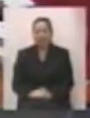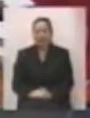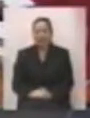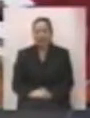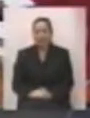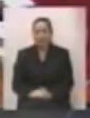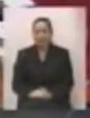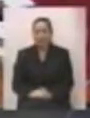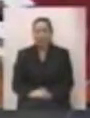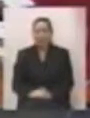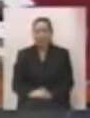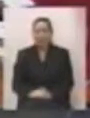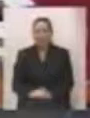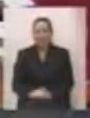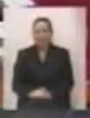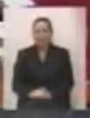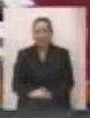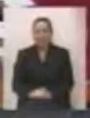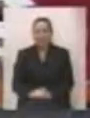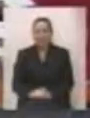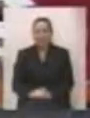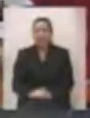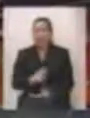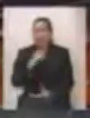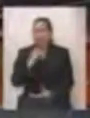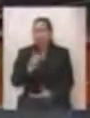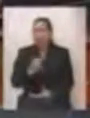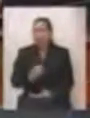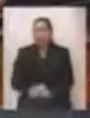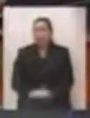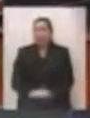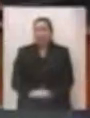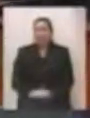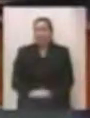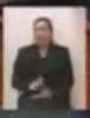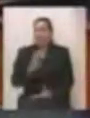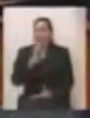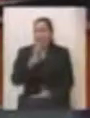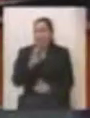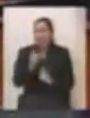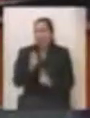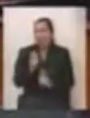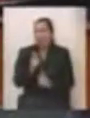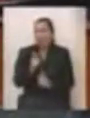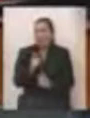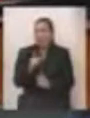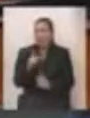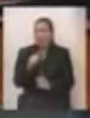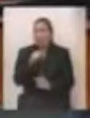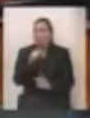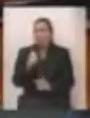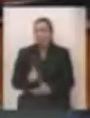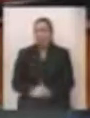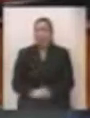Muchas gracias, señor presidente. Presidente, es verdad en parte lo que dice la congresista Lourdes Alcorta, pero